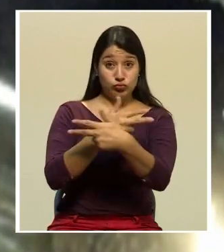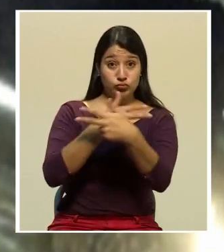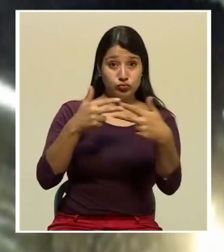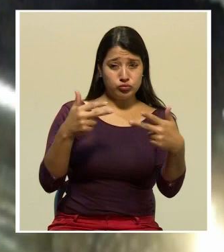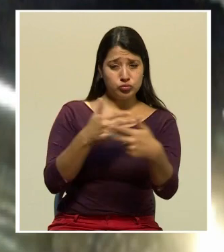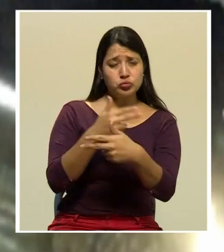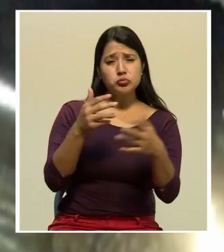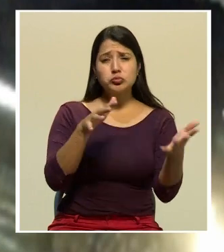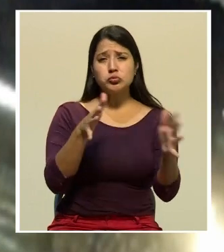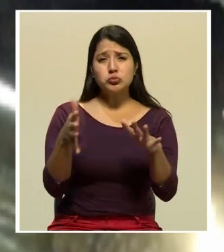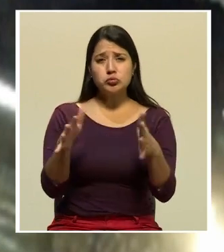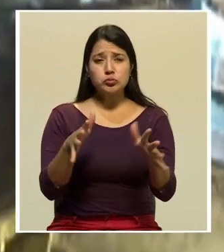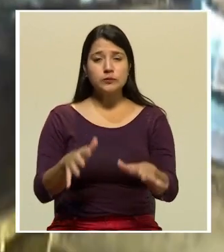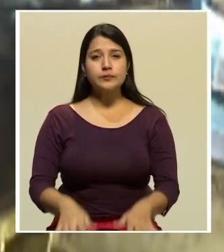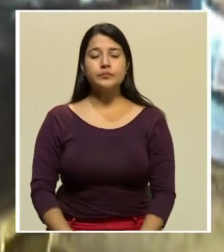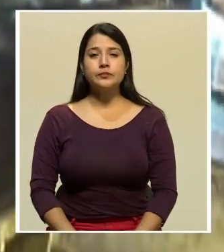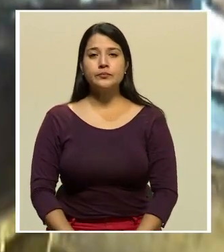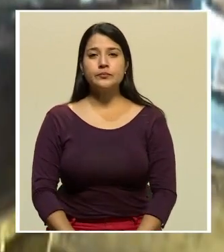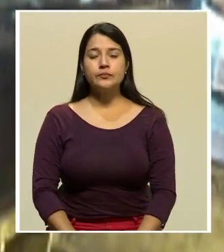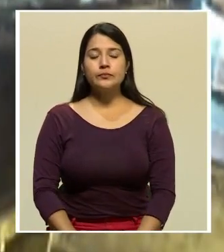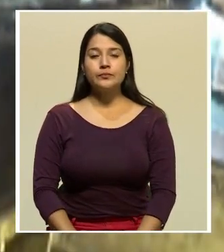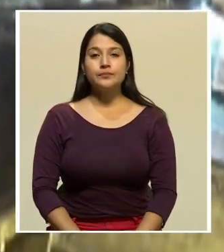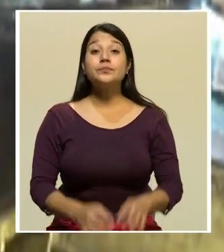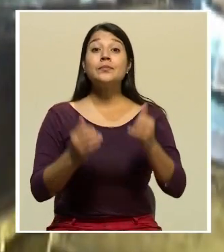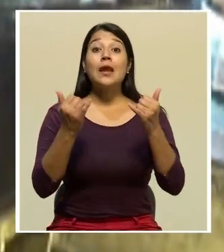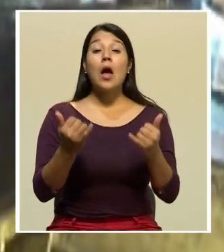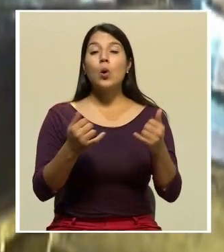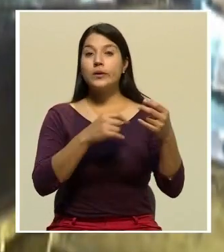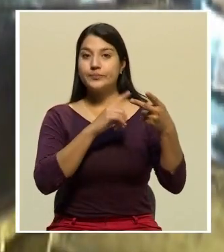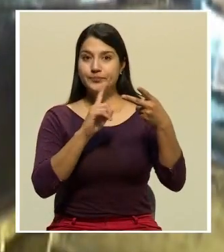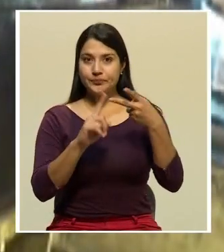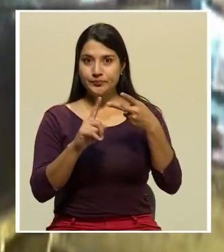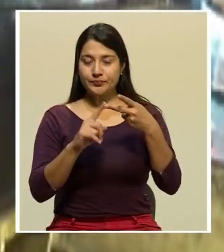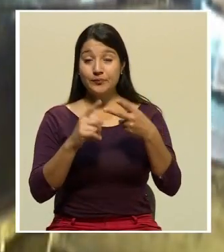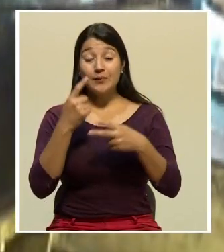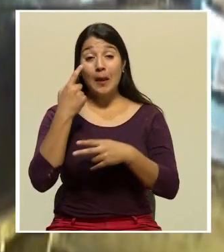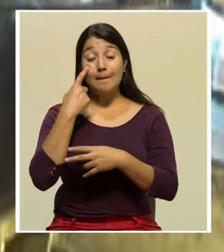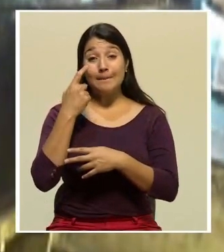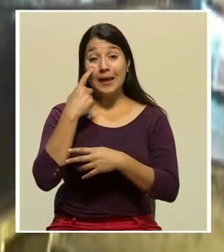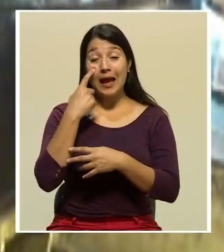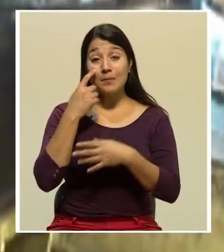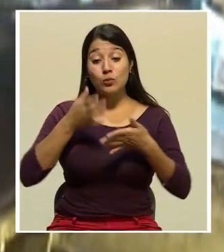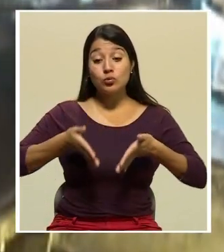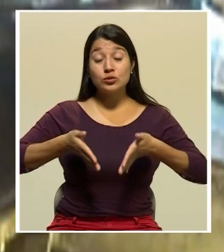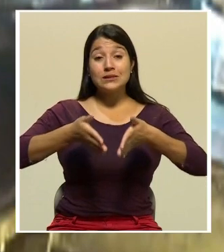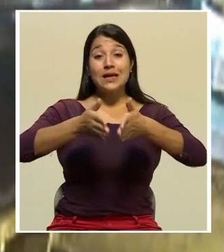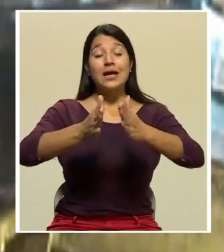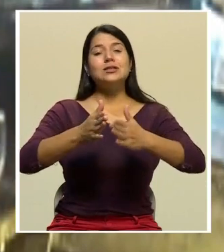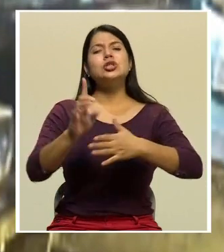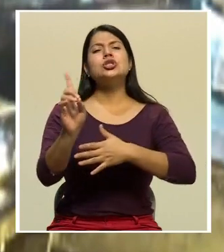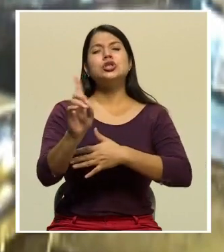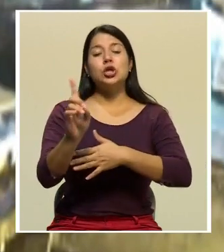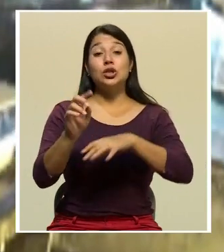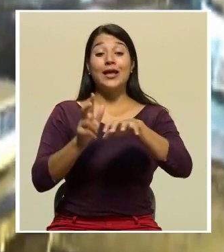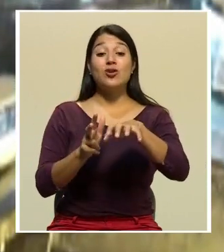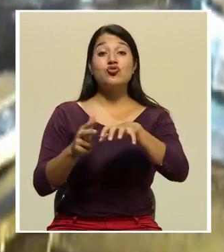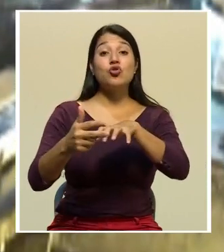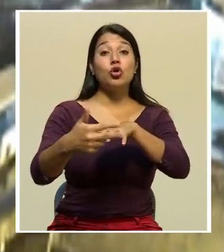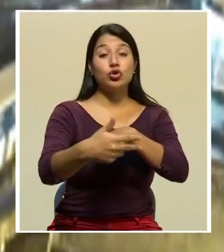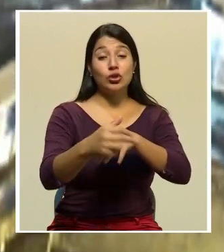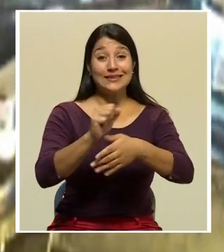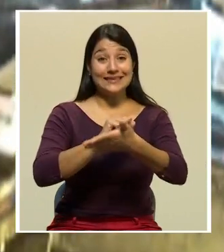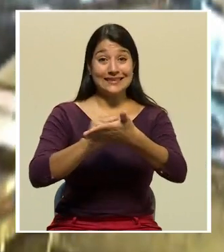es moderada. Nos vamos ahora a ver circulación a la altura de la rotonda de